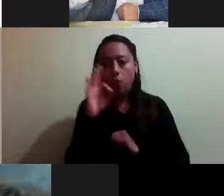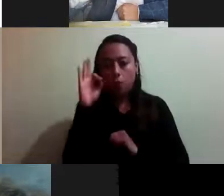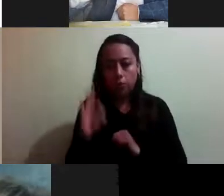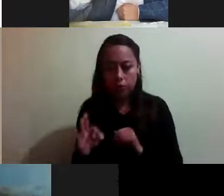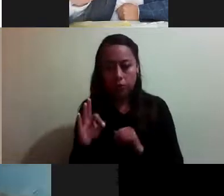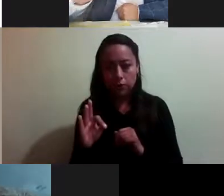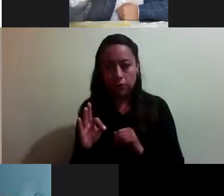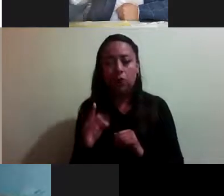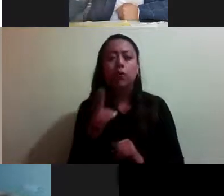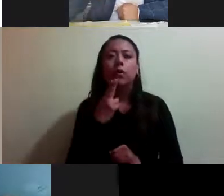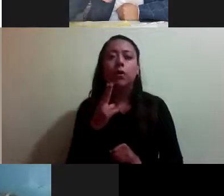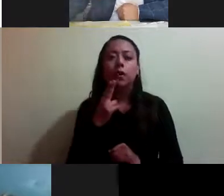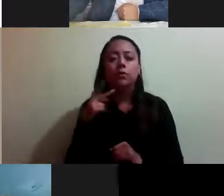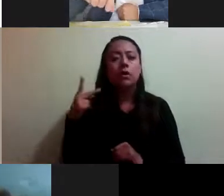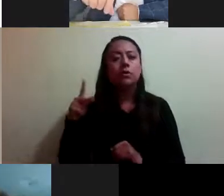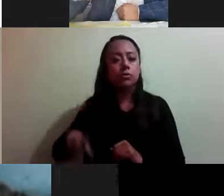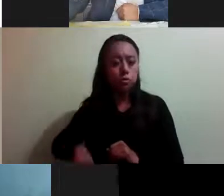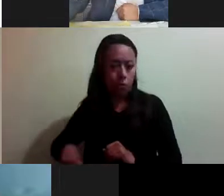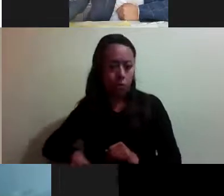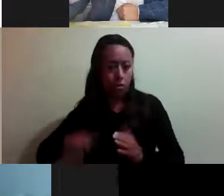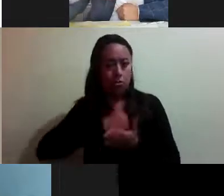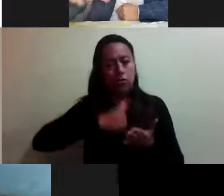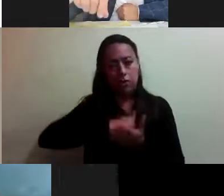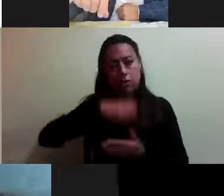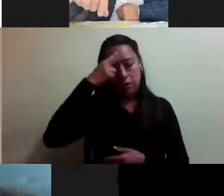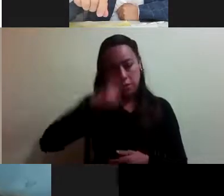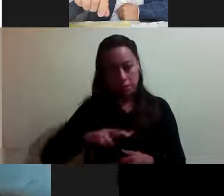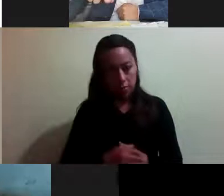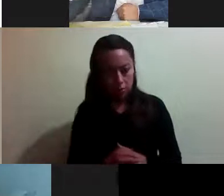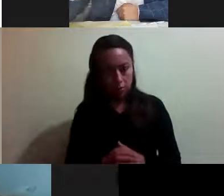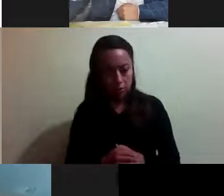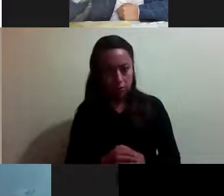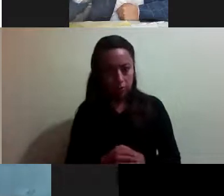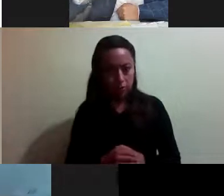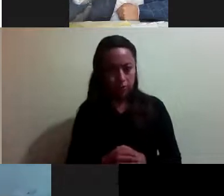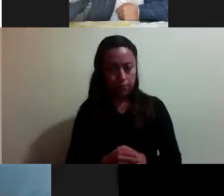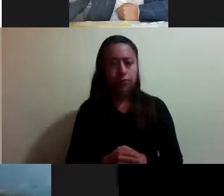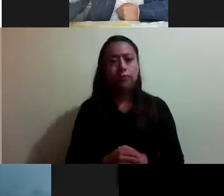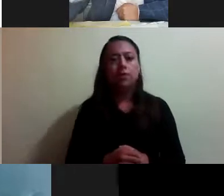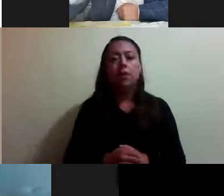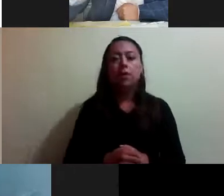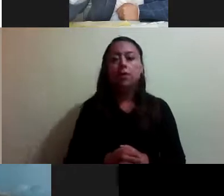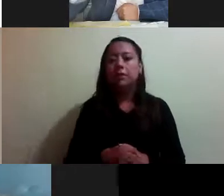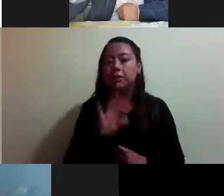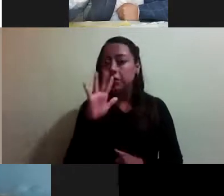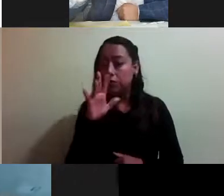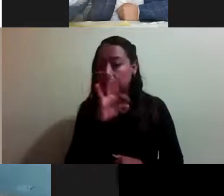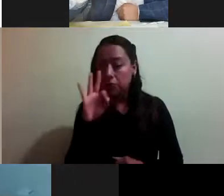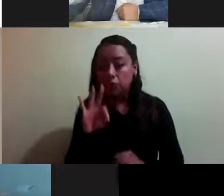ejerce el gobierno de la Ciudad de México, de lo que es el presupuesto, menos de la mitad, menos del